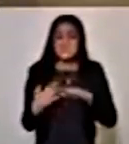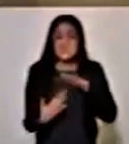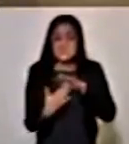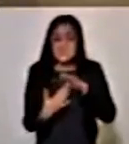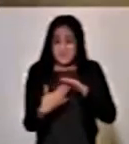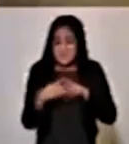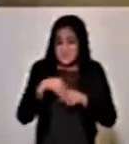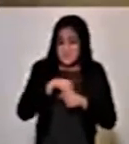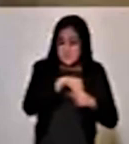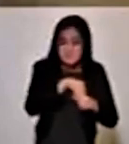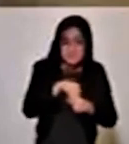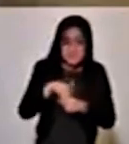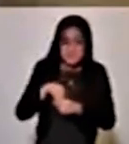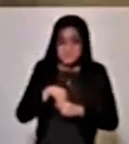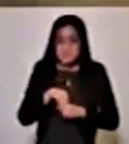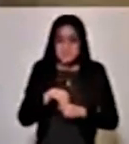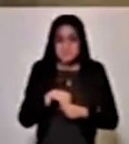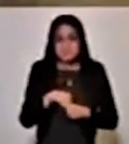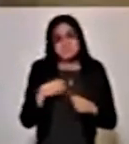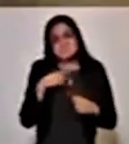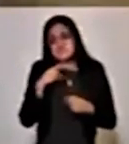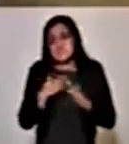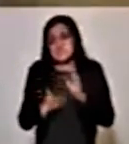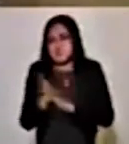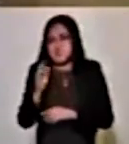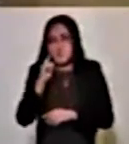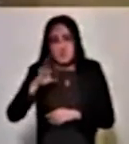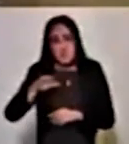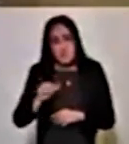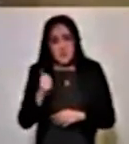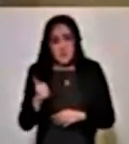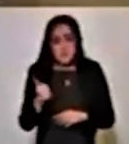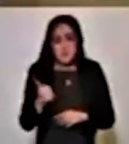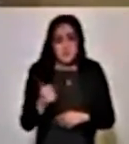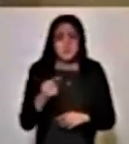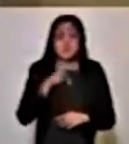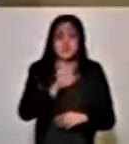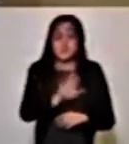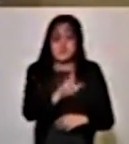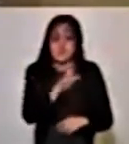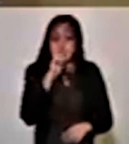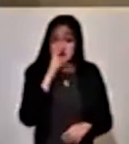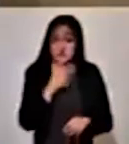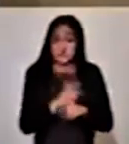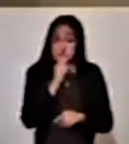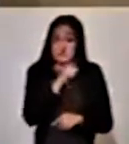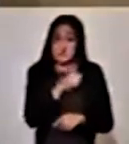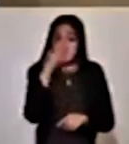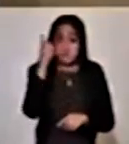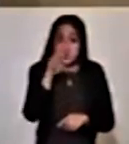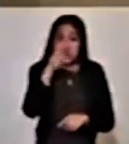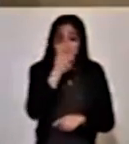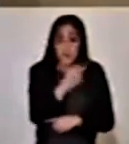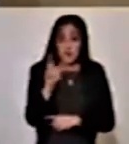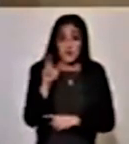de las que debe de haber, pues me salgo. Pero también al dueño del restaurante, a